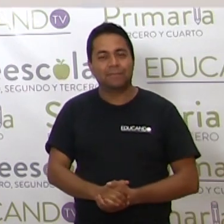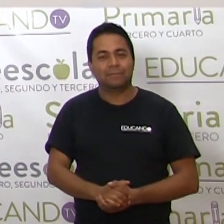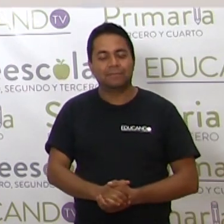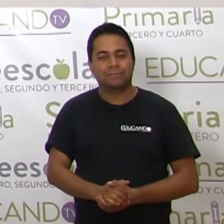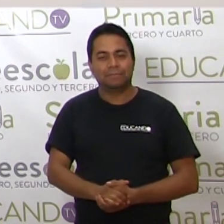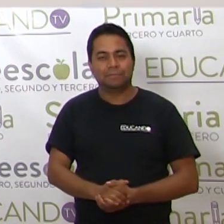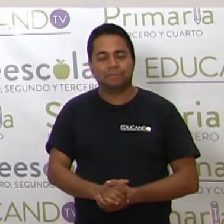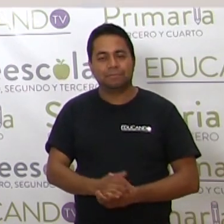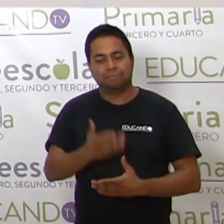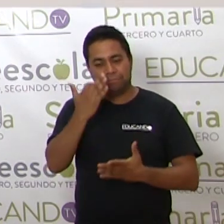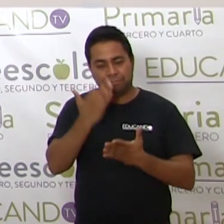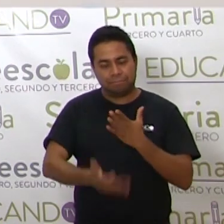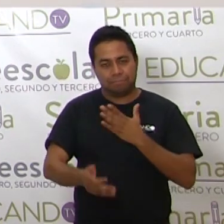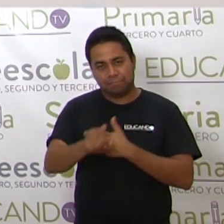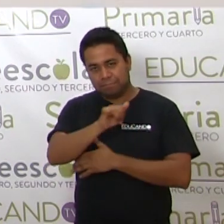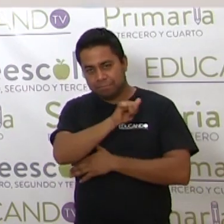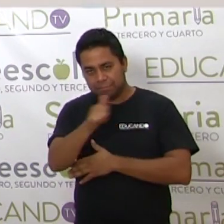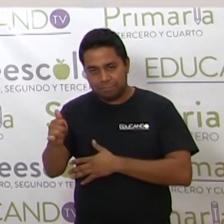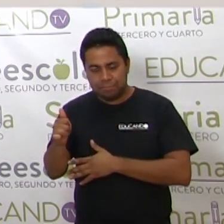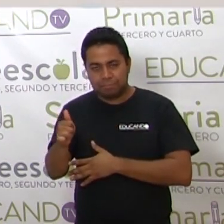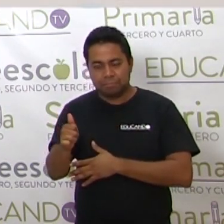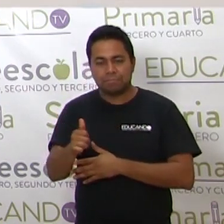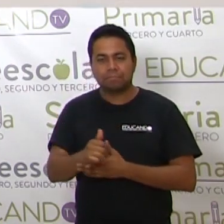nos falta algo más si